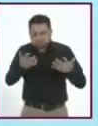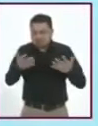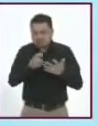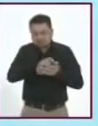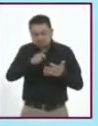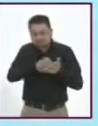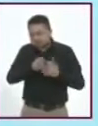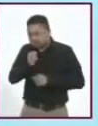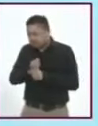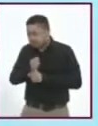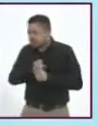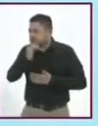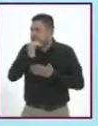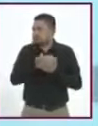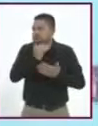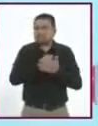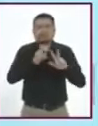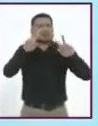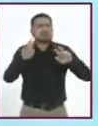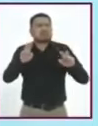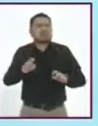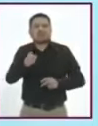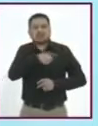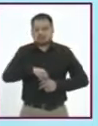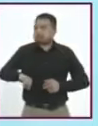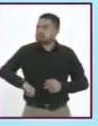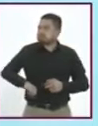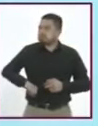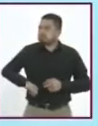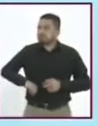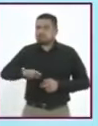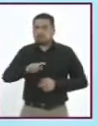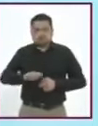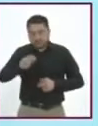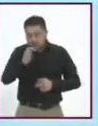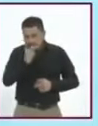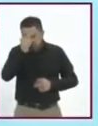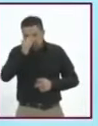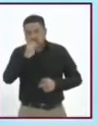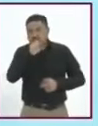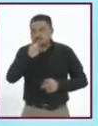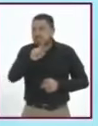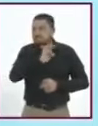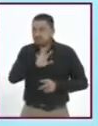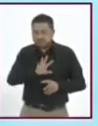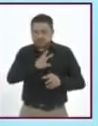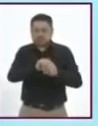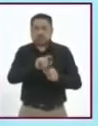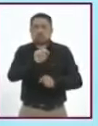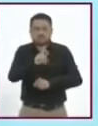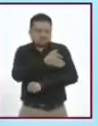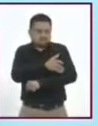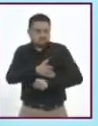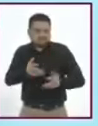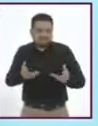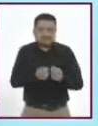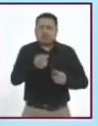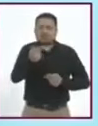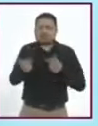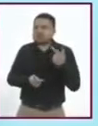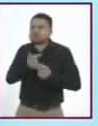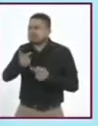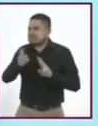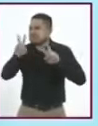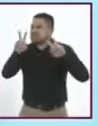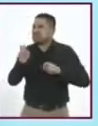pequeñas investigaciones de aquellos temas que sean de su interés. Recuerden que también pueden involucrar a su familia y preguntarles acerca